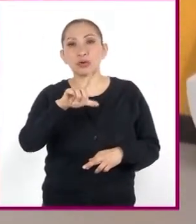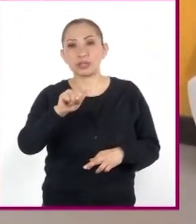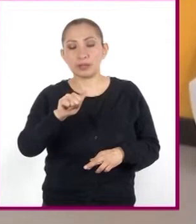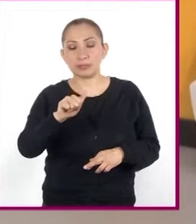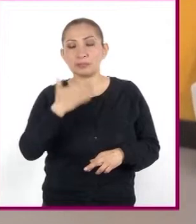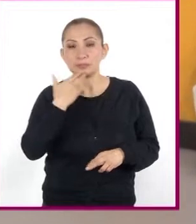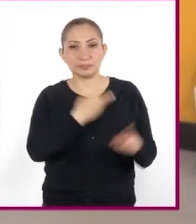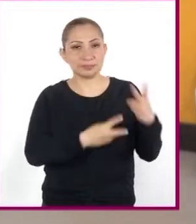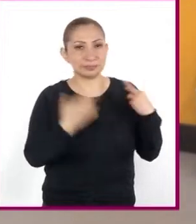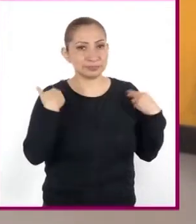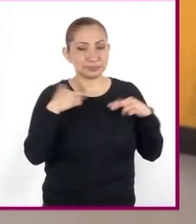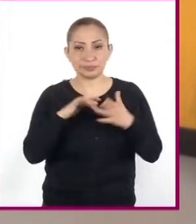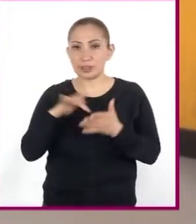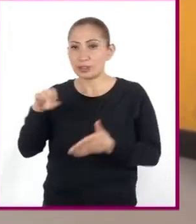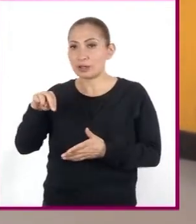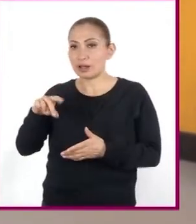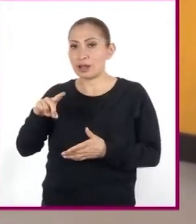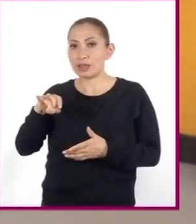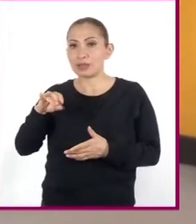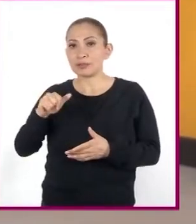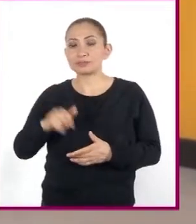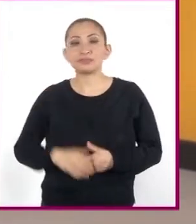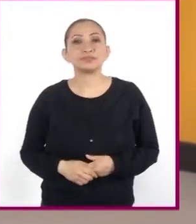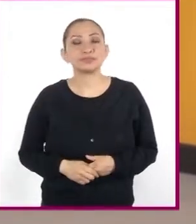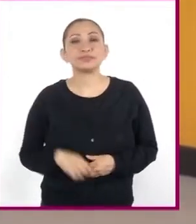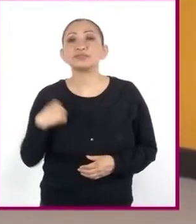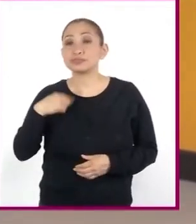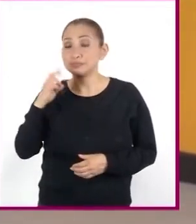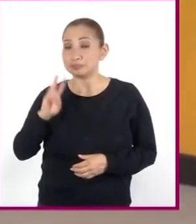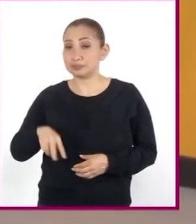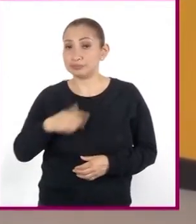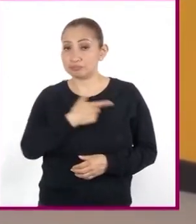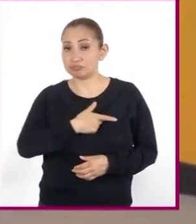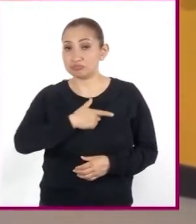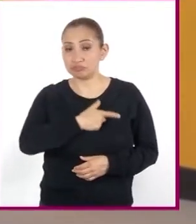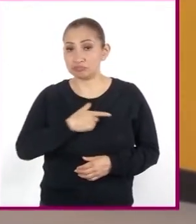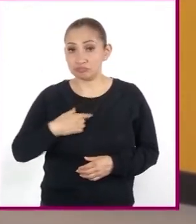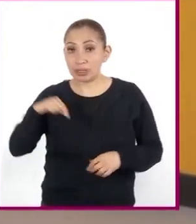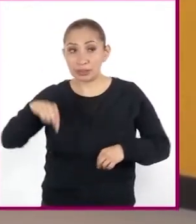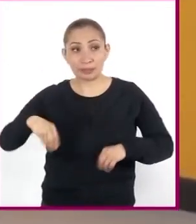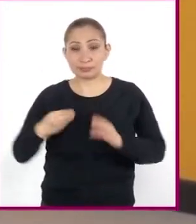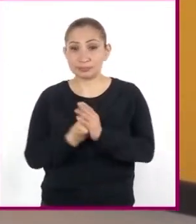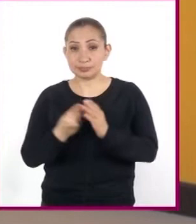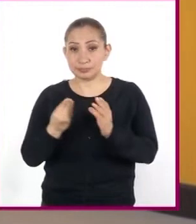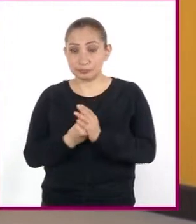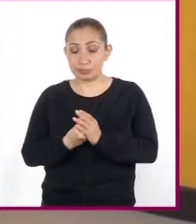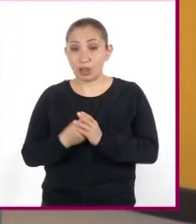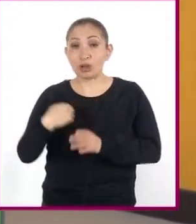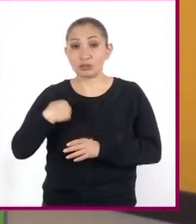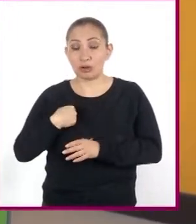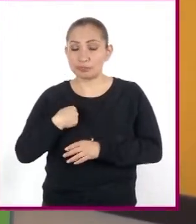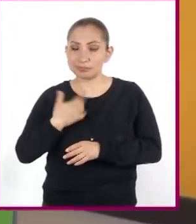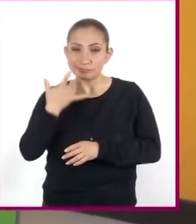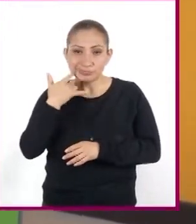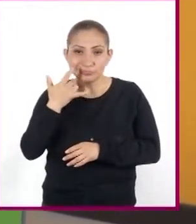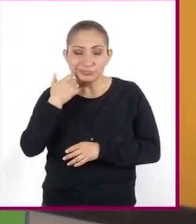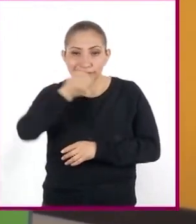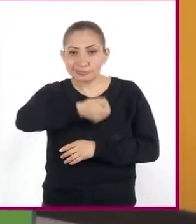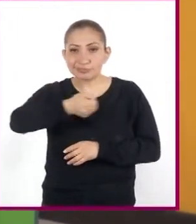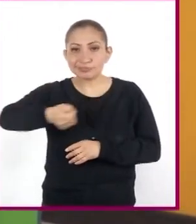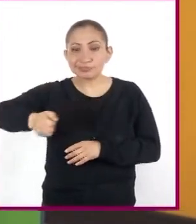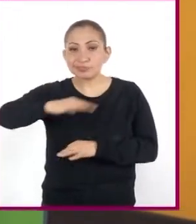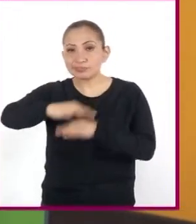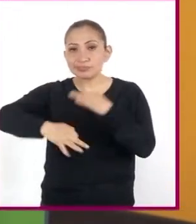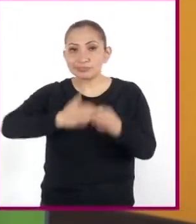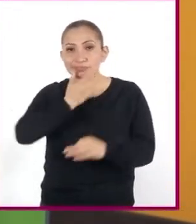Bienvenido, maestro. Gracias, Nadia. Es un gusto participar en esta sesión. Les envío un cordial saludo a